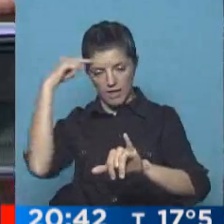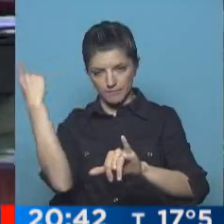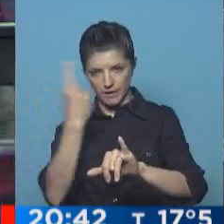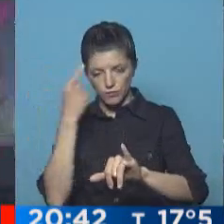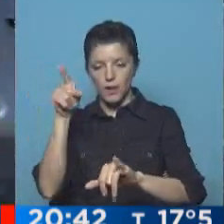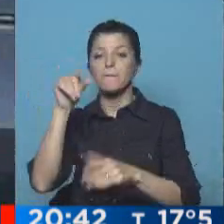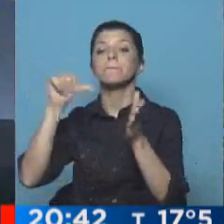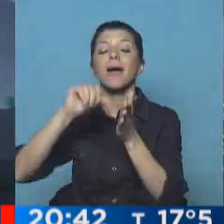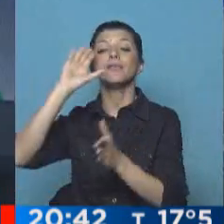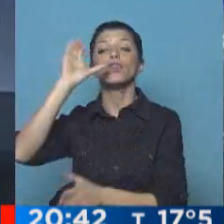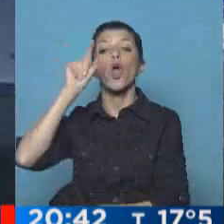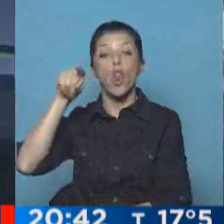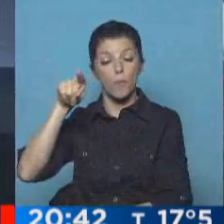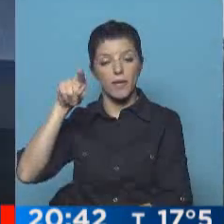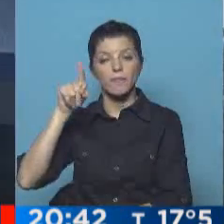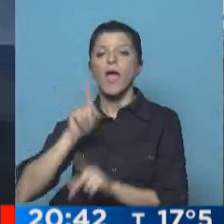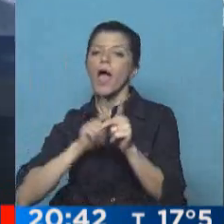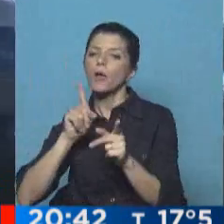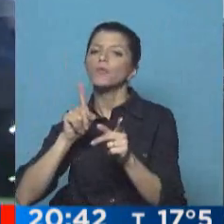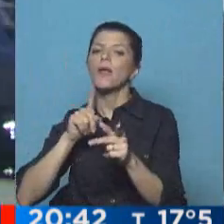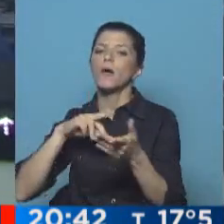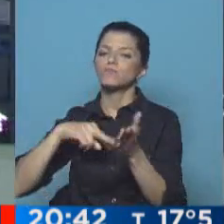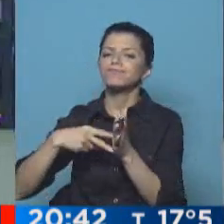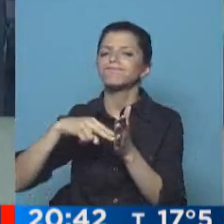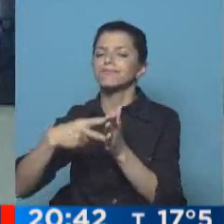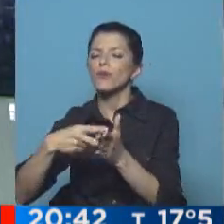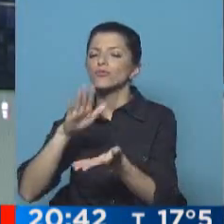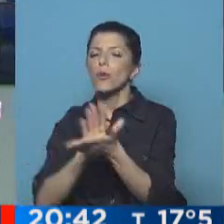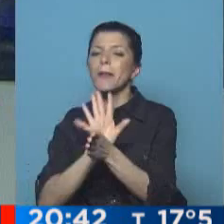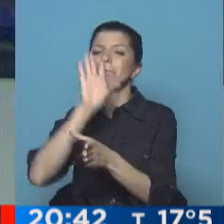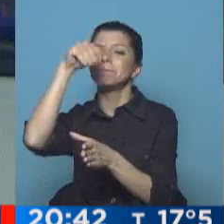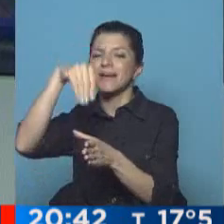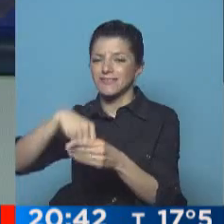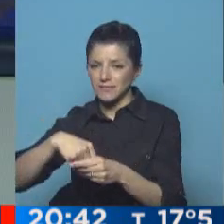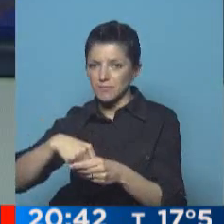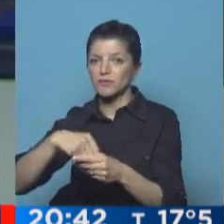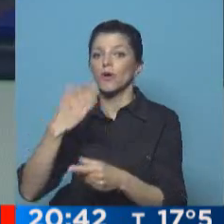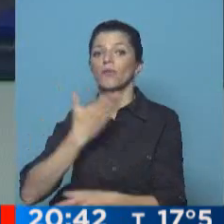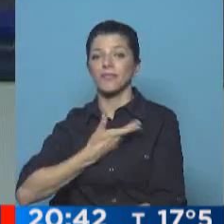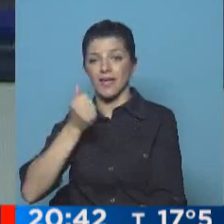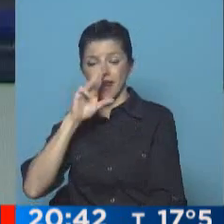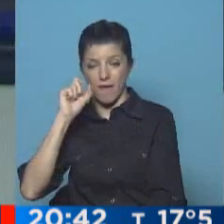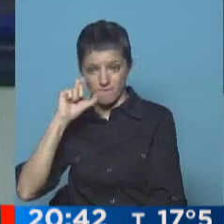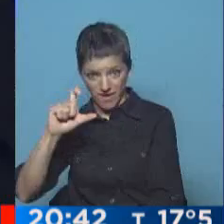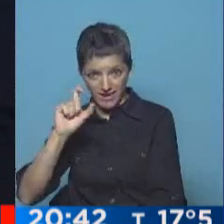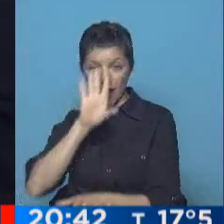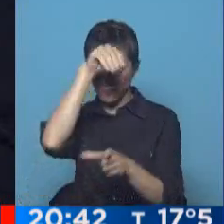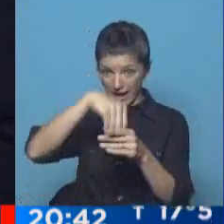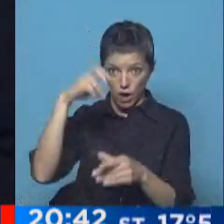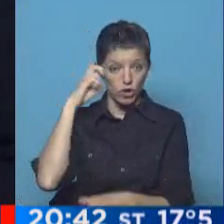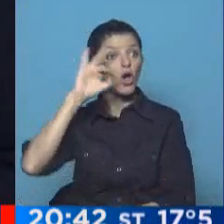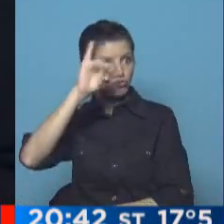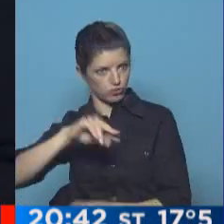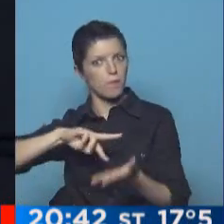En Colombia se están haciendo algunos pasos que tienen que ver con la participación justamente de las FARC en el Congreso. Efectivamente, pasos